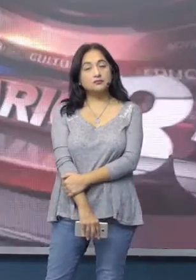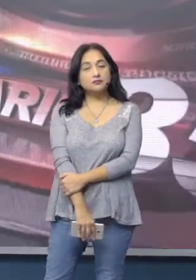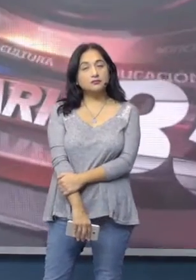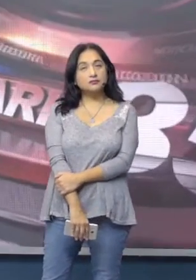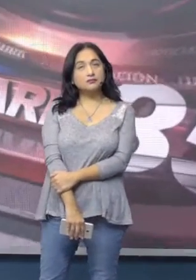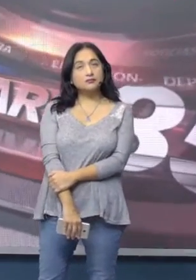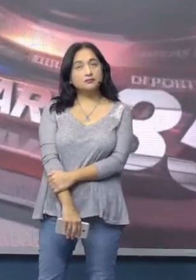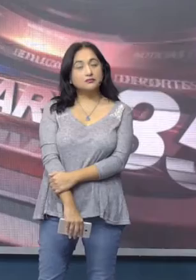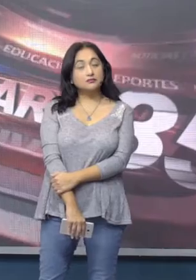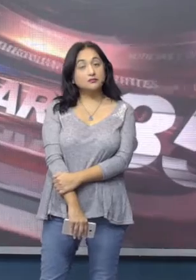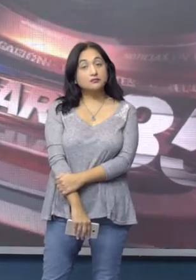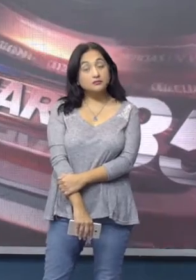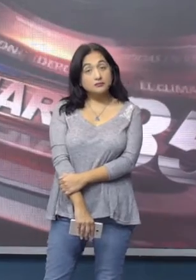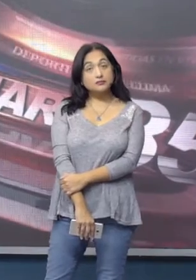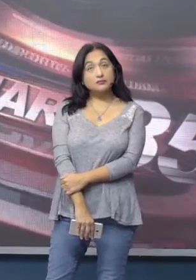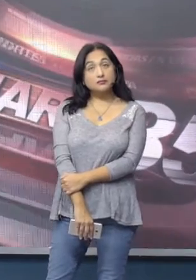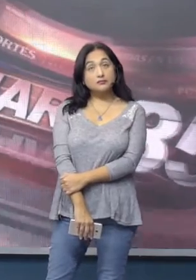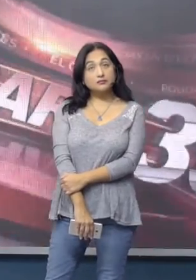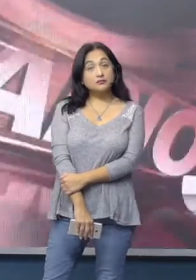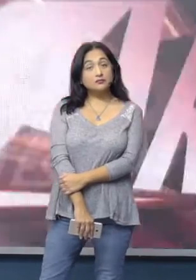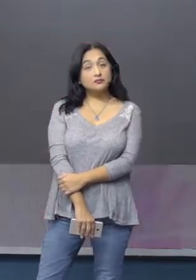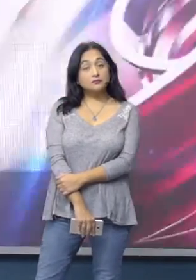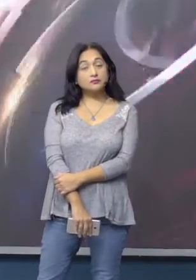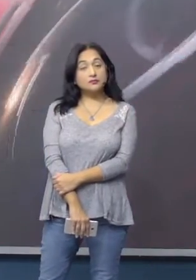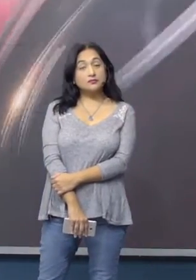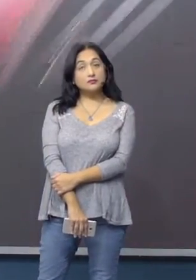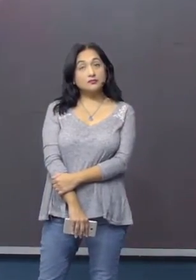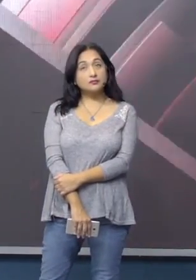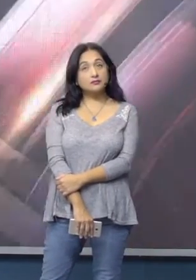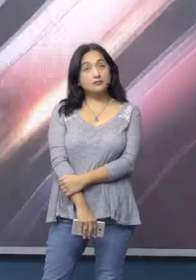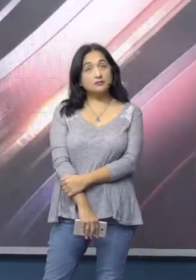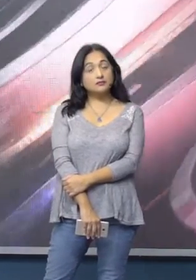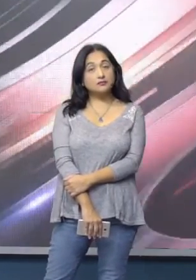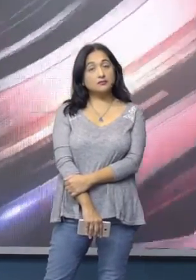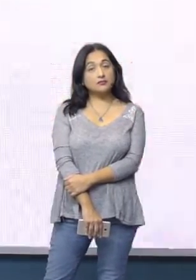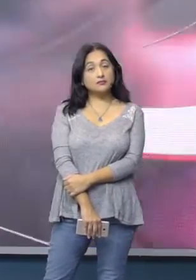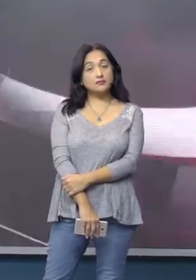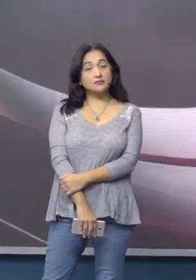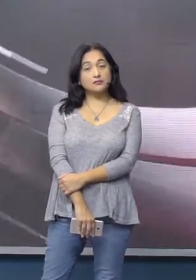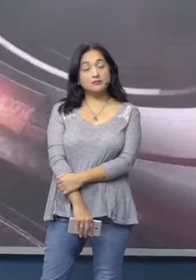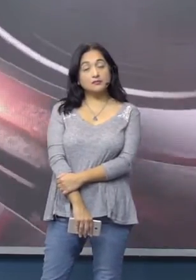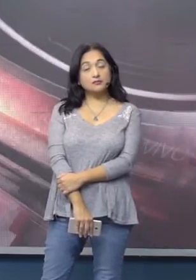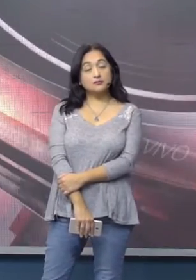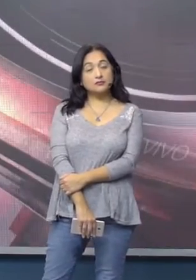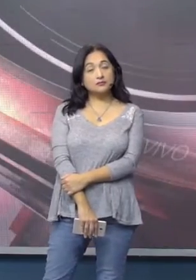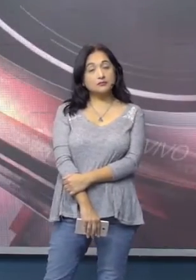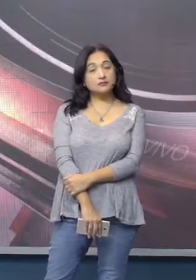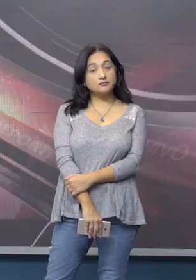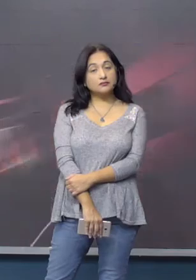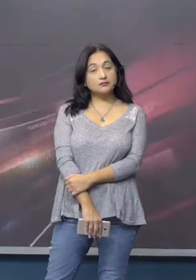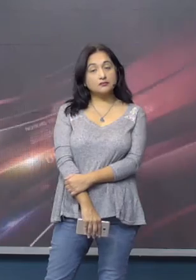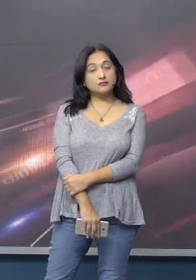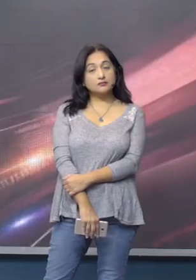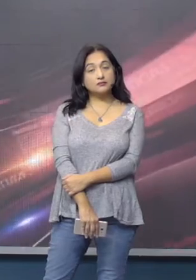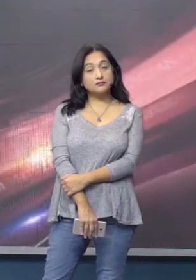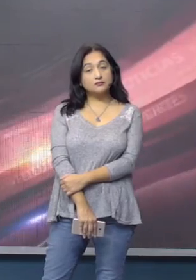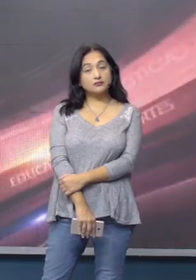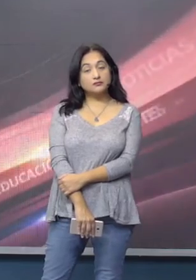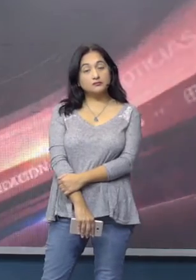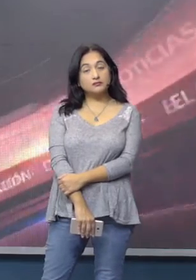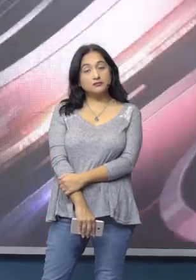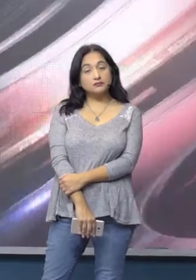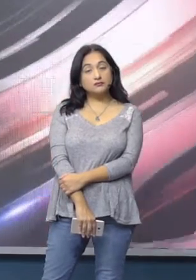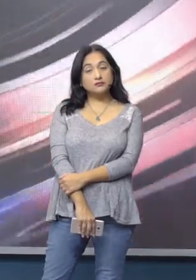el protocolo provincial que va a llevar a cabo el Ministerio de Educación de la provincia con el objeto